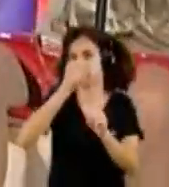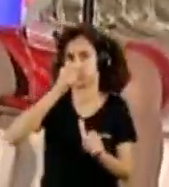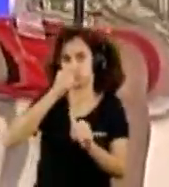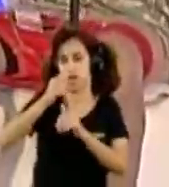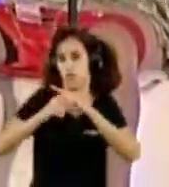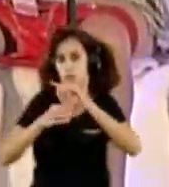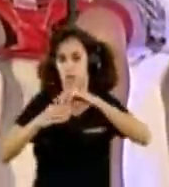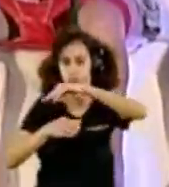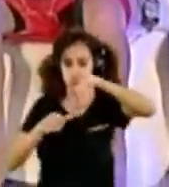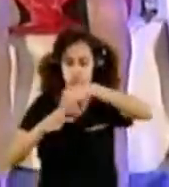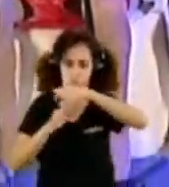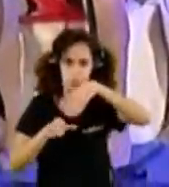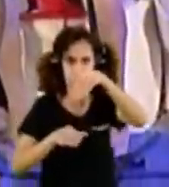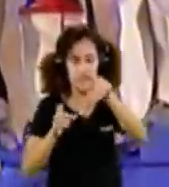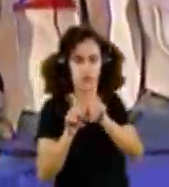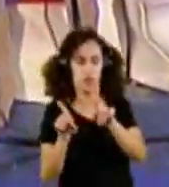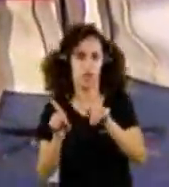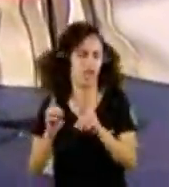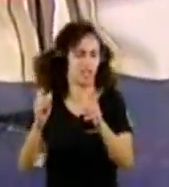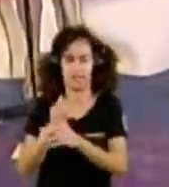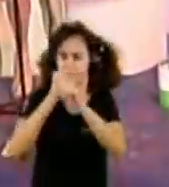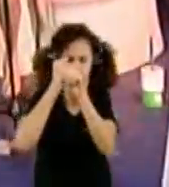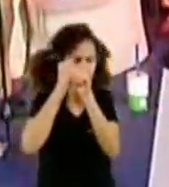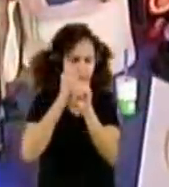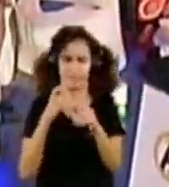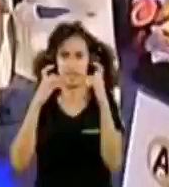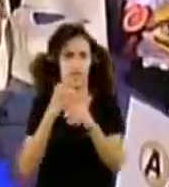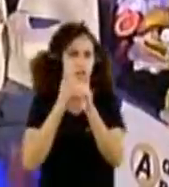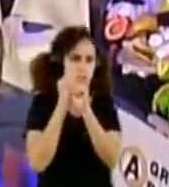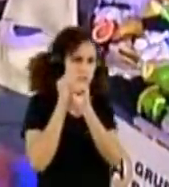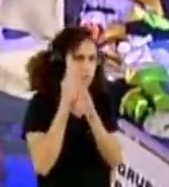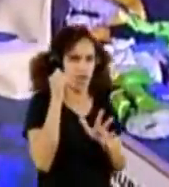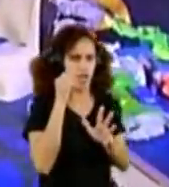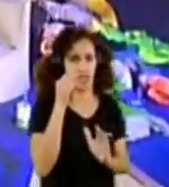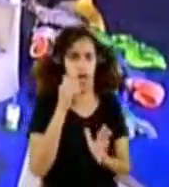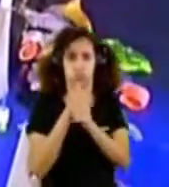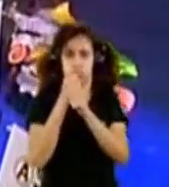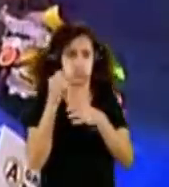un ladrillo, metatrón. Dale cuerpo, dalo todo, dentro no te lo puedes